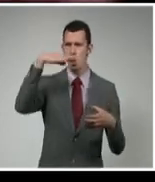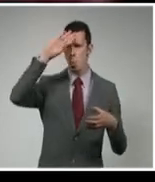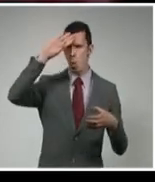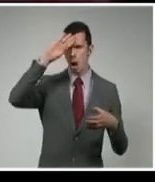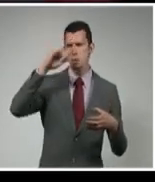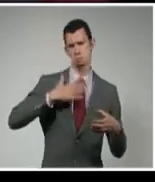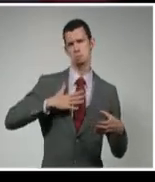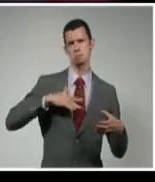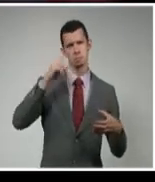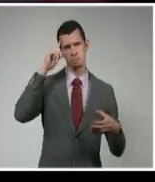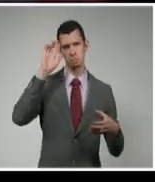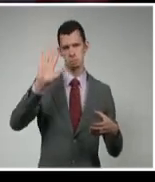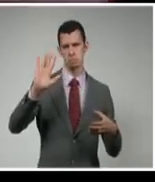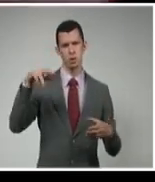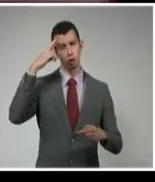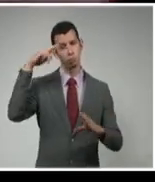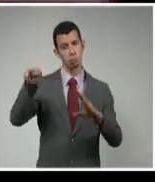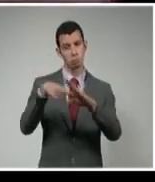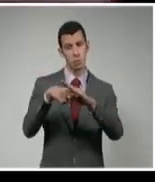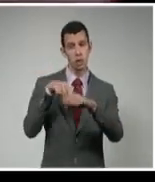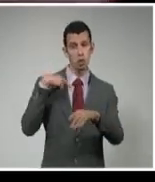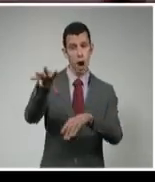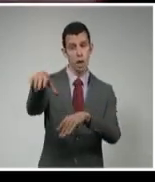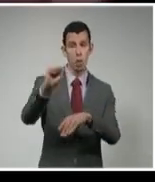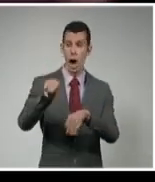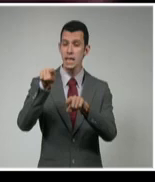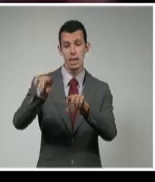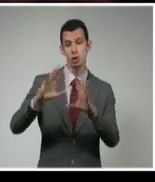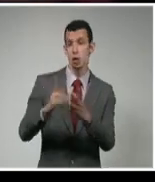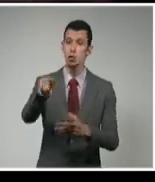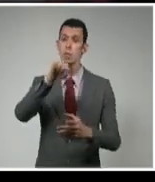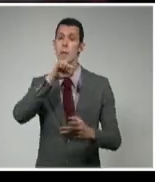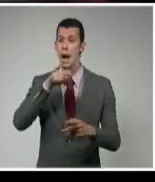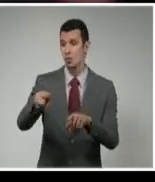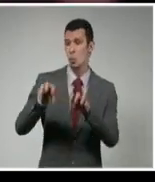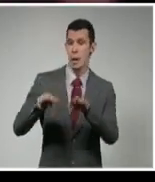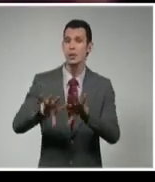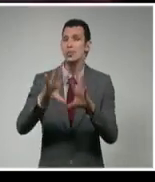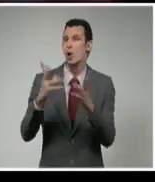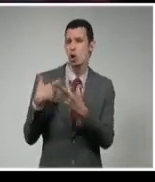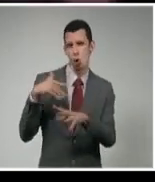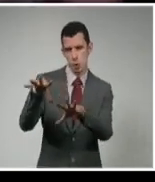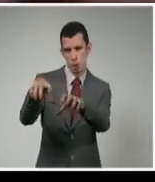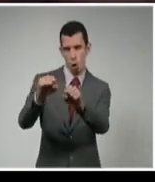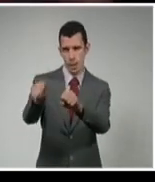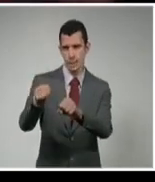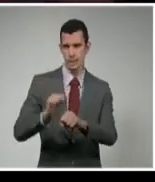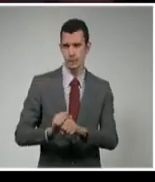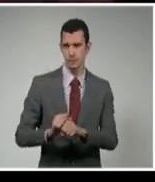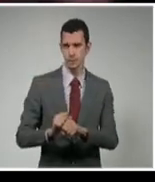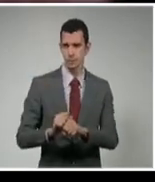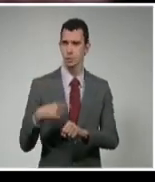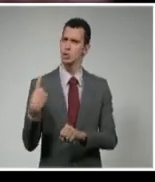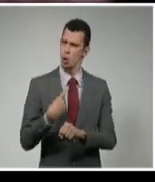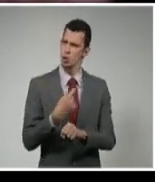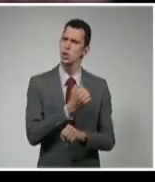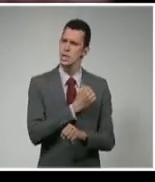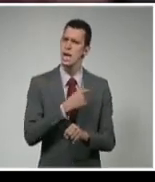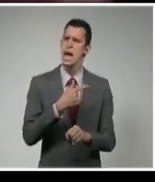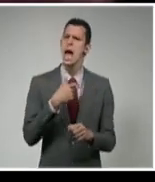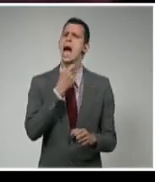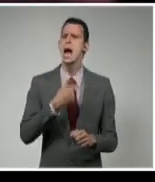la mamá, a la abuelita, el perrito, a todo el mundo. Entonces tenemos otro grupo de cubanos a lo largo de toda la isla, que ellos se dedican en ir a visitarte. Y